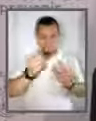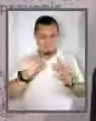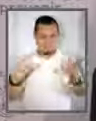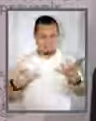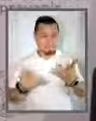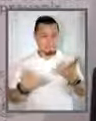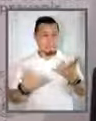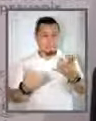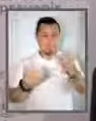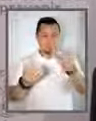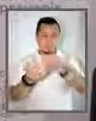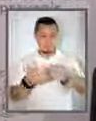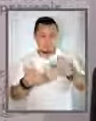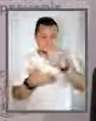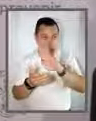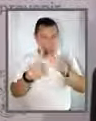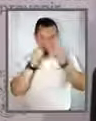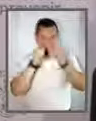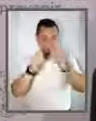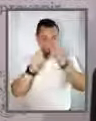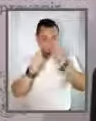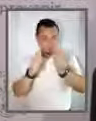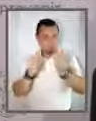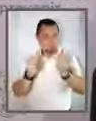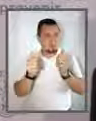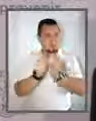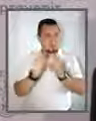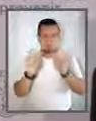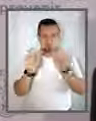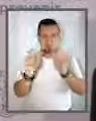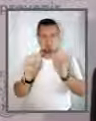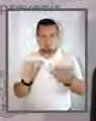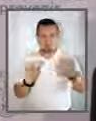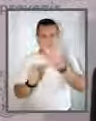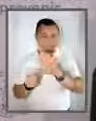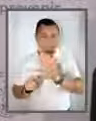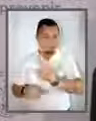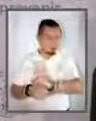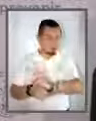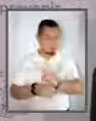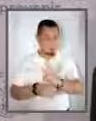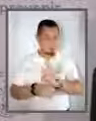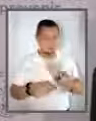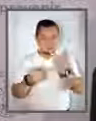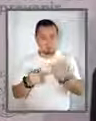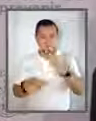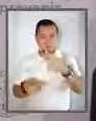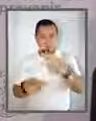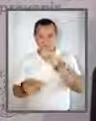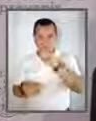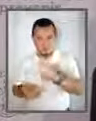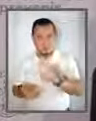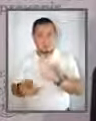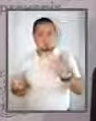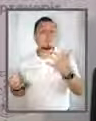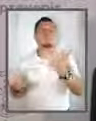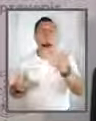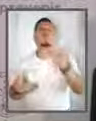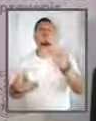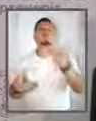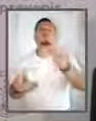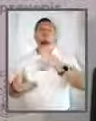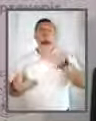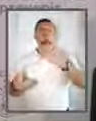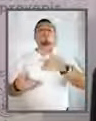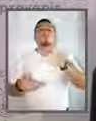que el Estado de Derecho se va a hacer prevalecer bajo cualquier circunstancia En Jalisco no se van a permitir este tipo